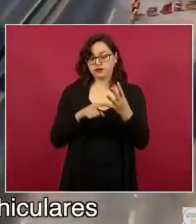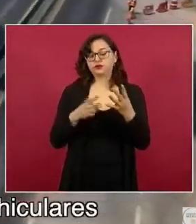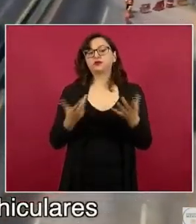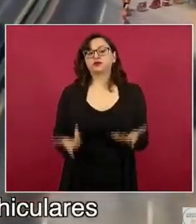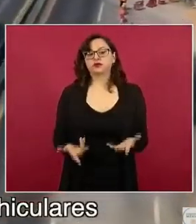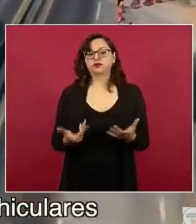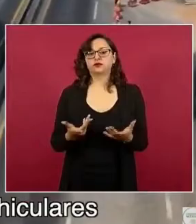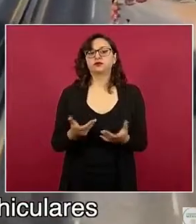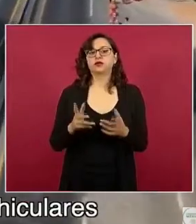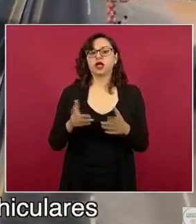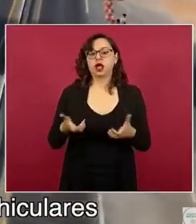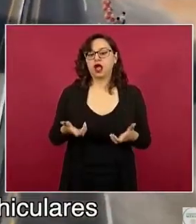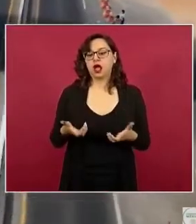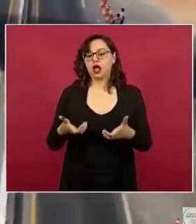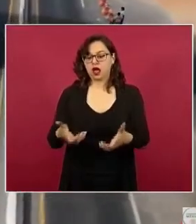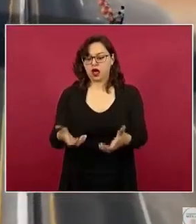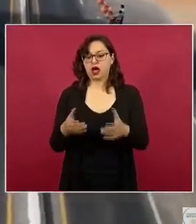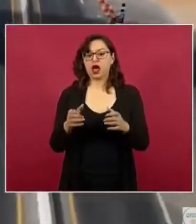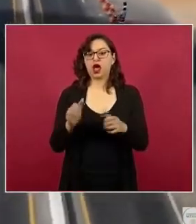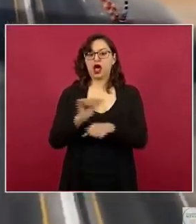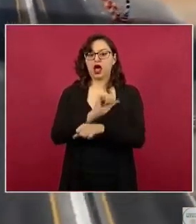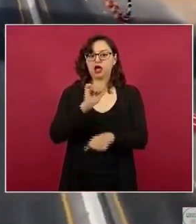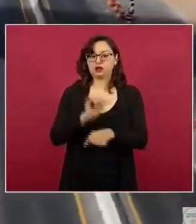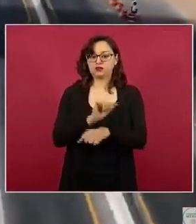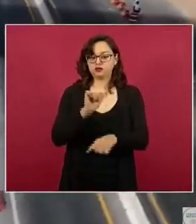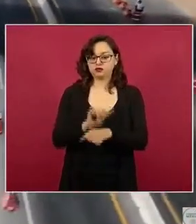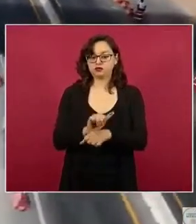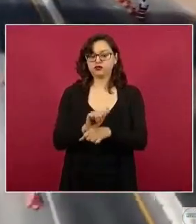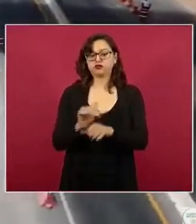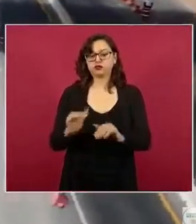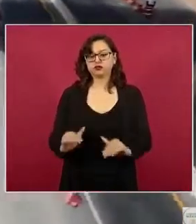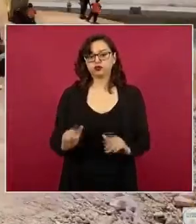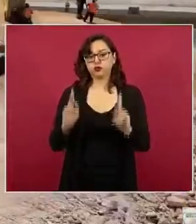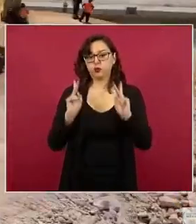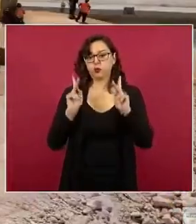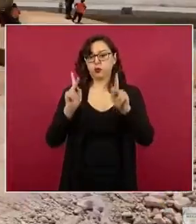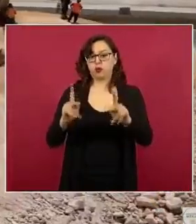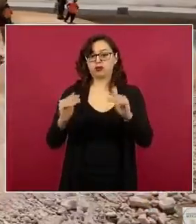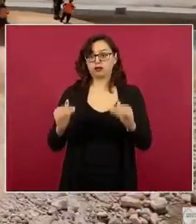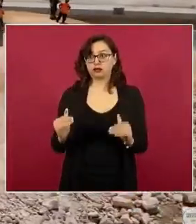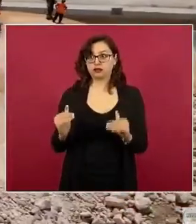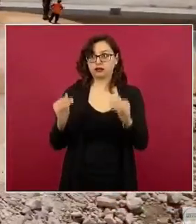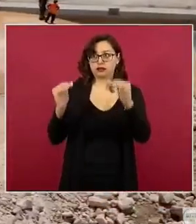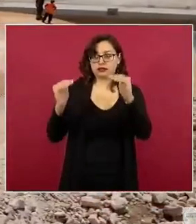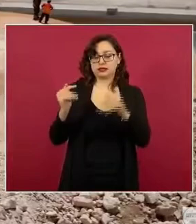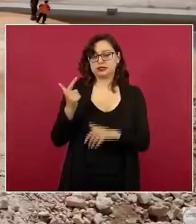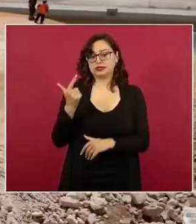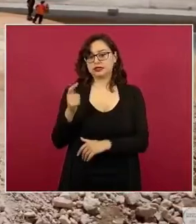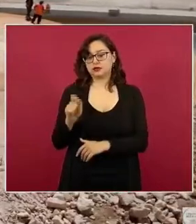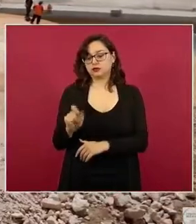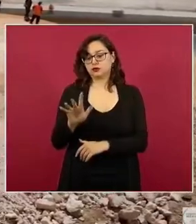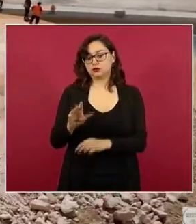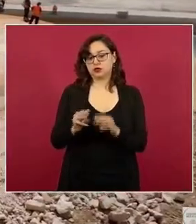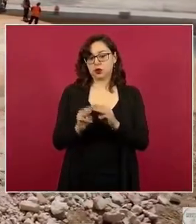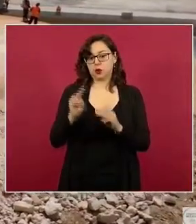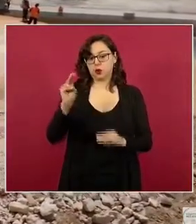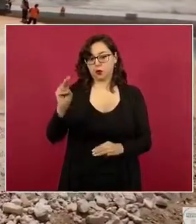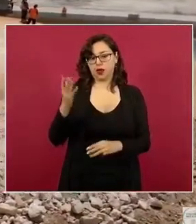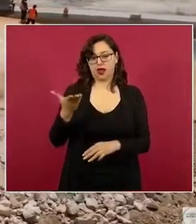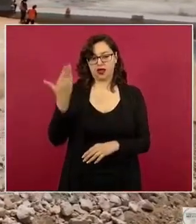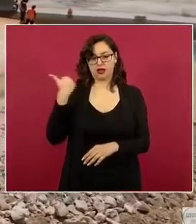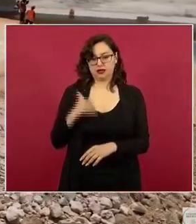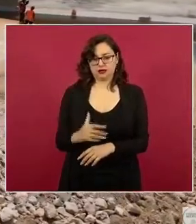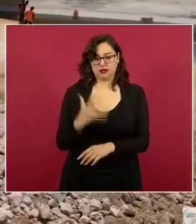pasos inferiores vehiculares con una altura de 7.5 metros, que es mayor a los anteriores, que tenían altura de